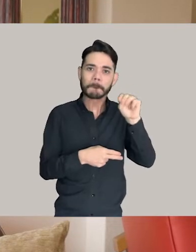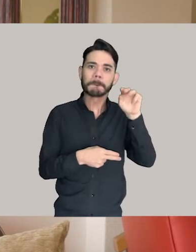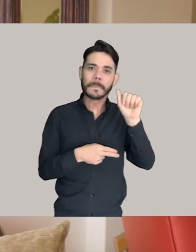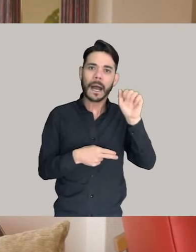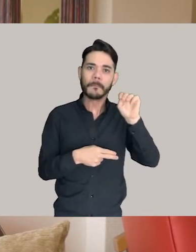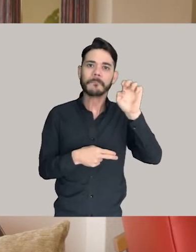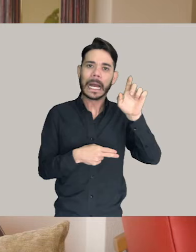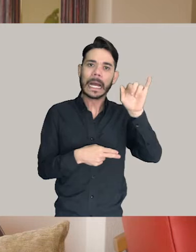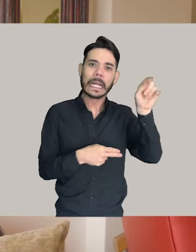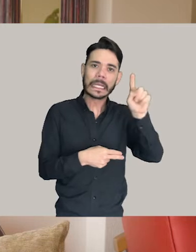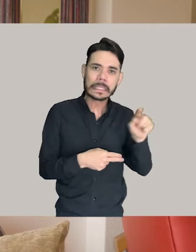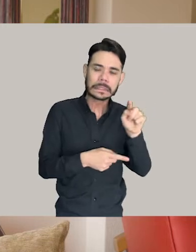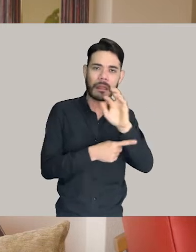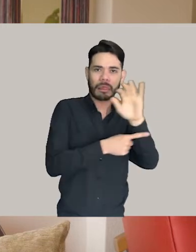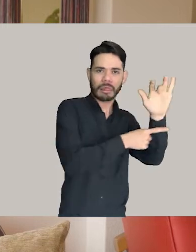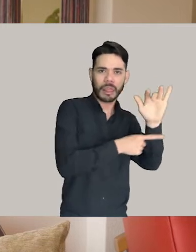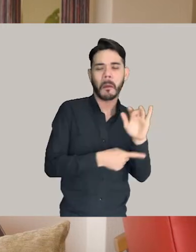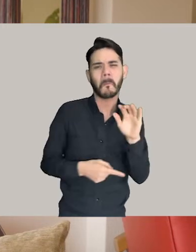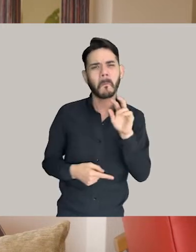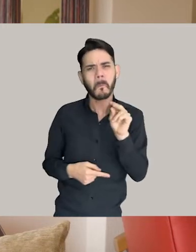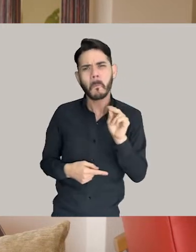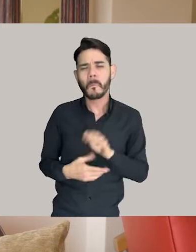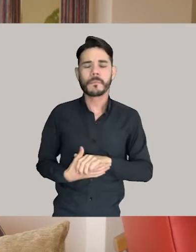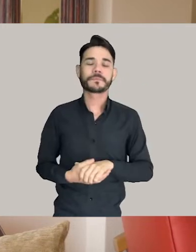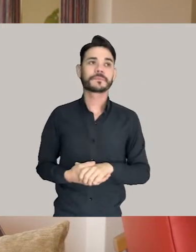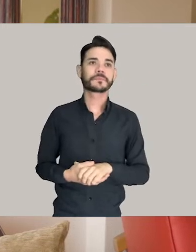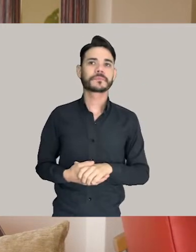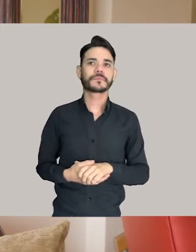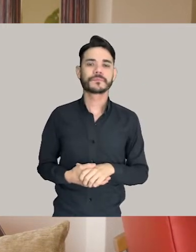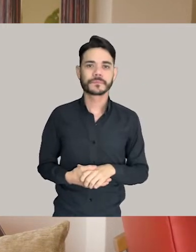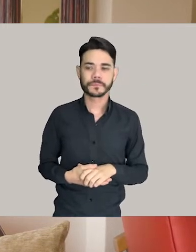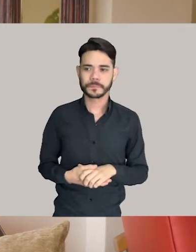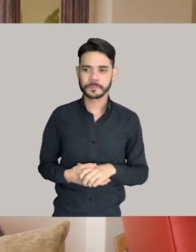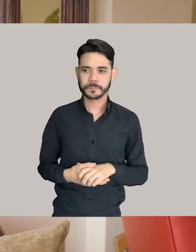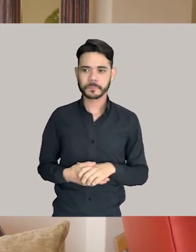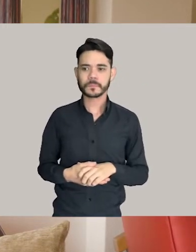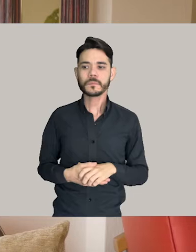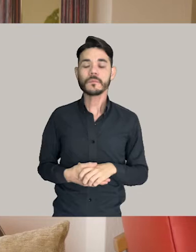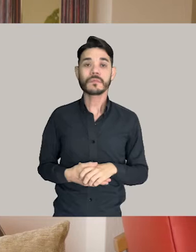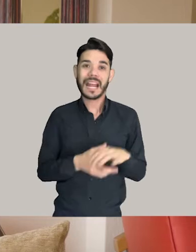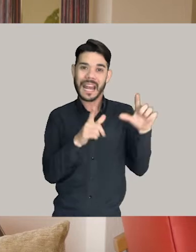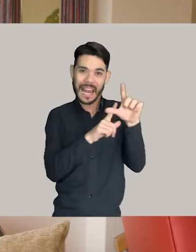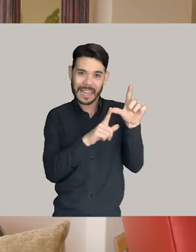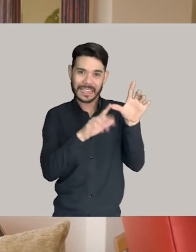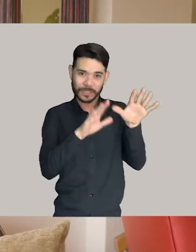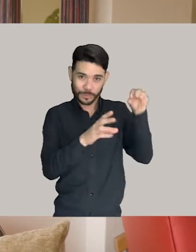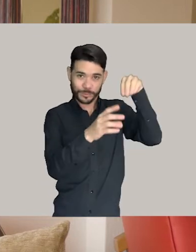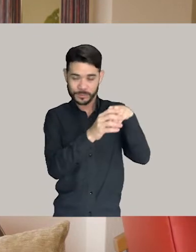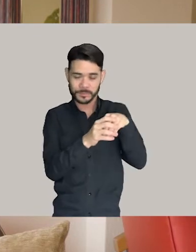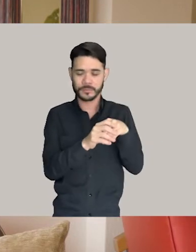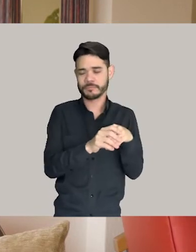con, con señas, como deletreando cada una de las letras que componen el